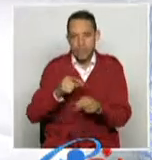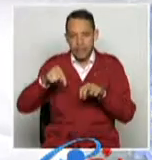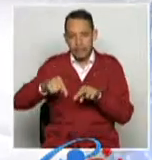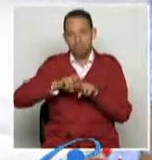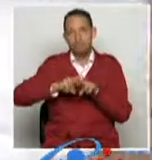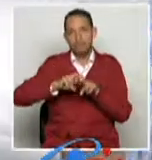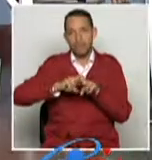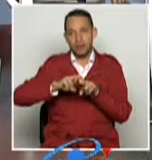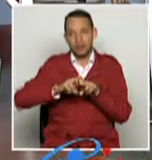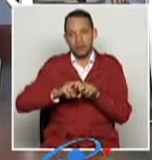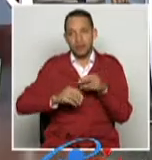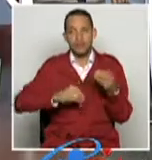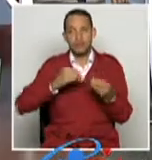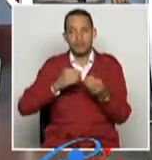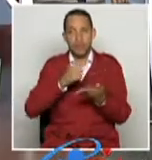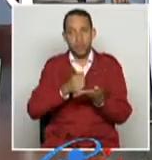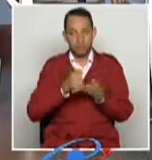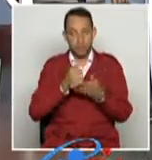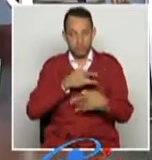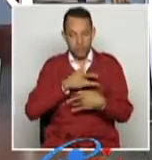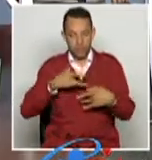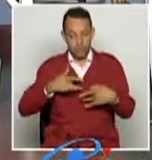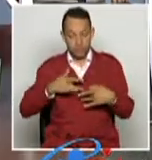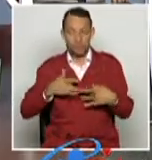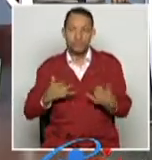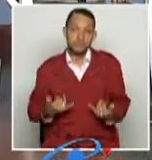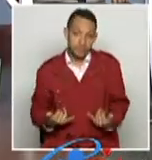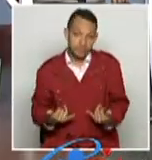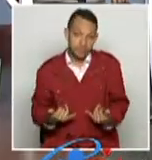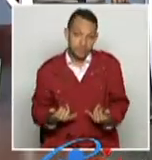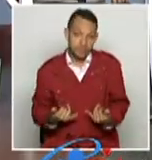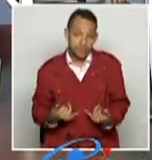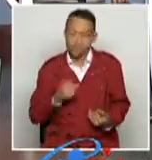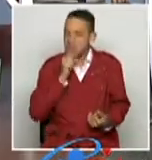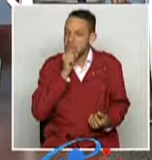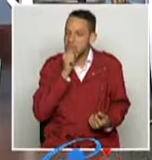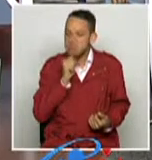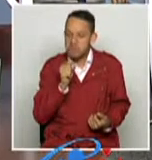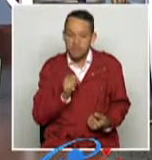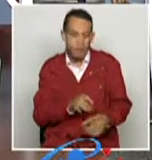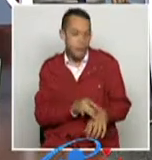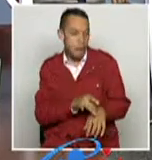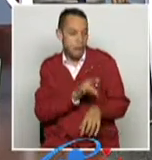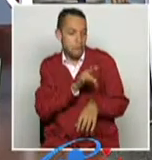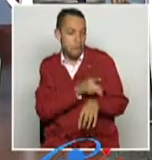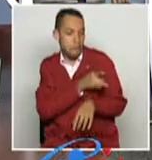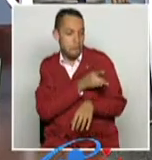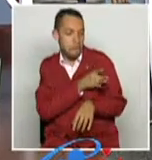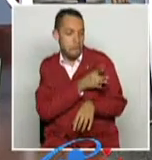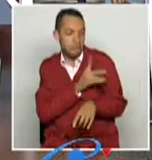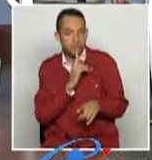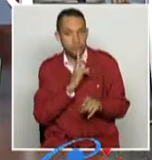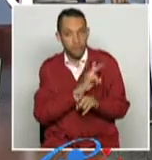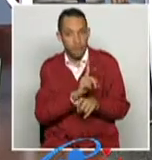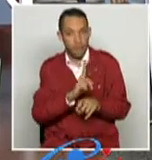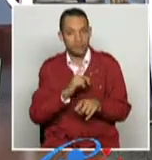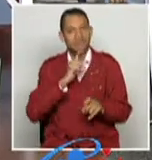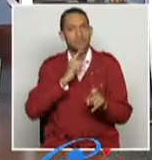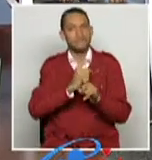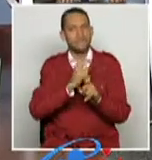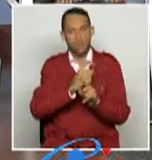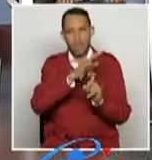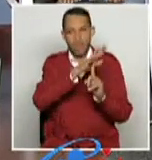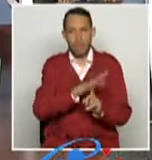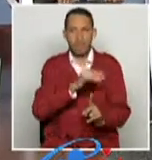zona. Porque consumía maní. Entonces, pero ¿cómo? Que porque ya está vieja, entonces ya no hay nada que hacer. Sí, es muy triste. Es muy